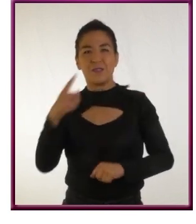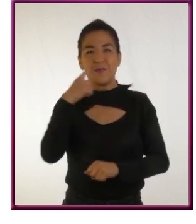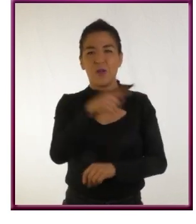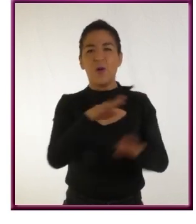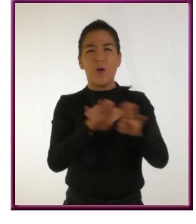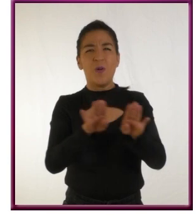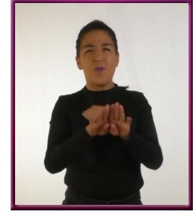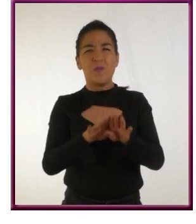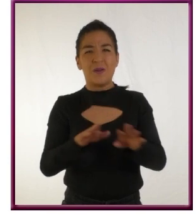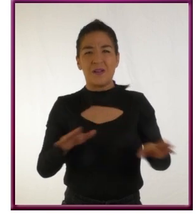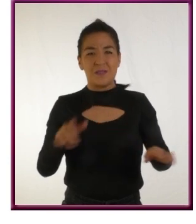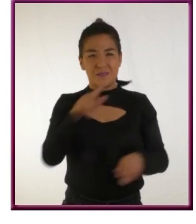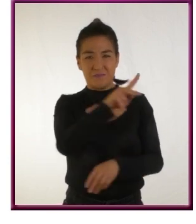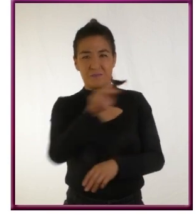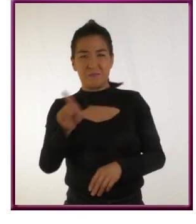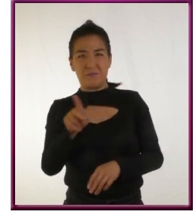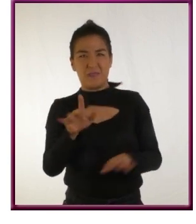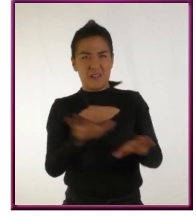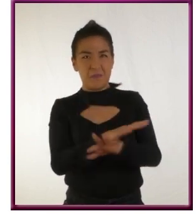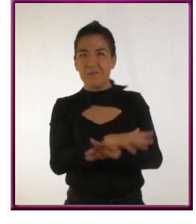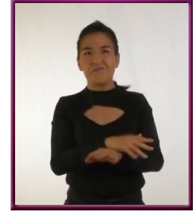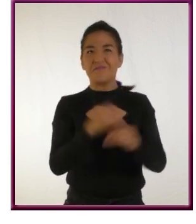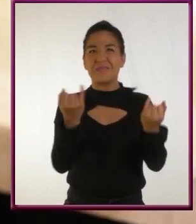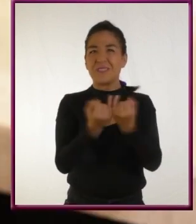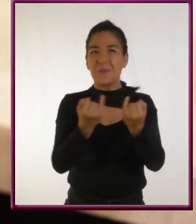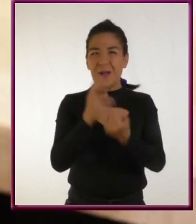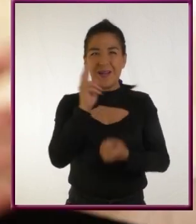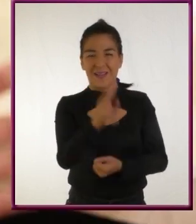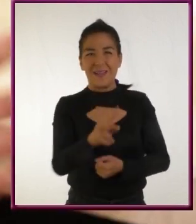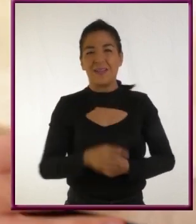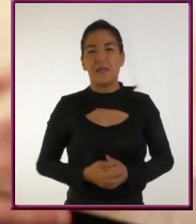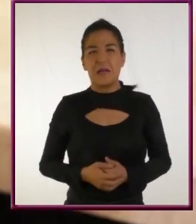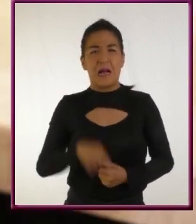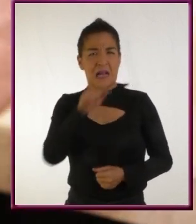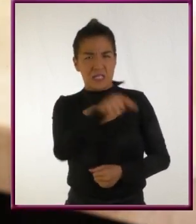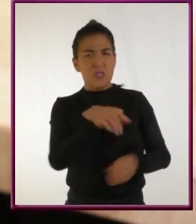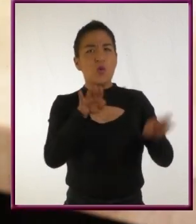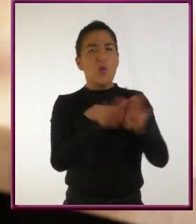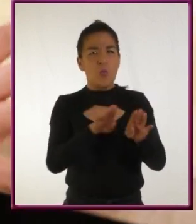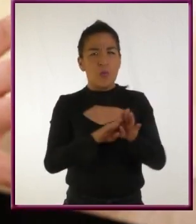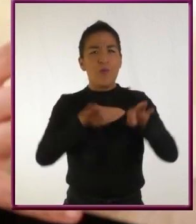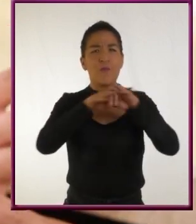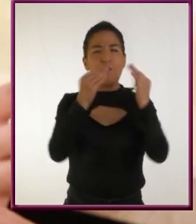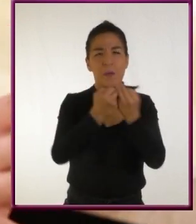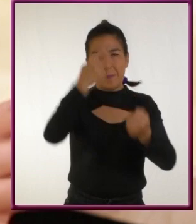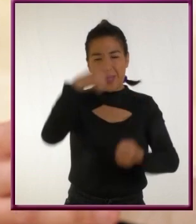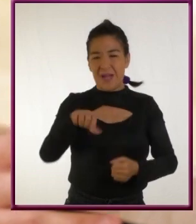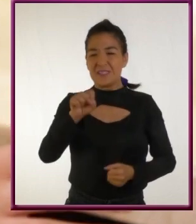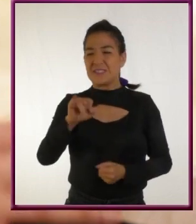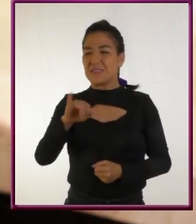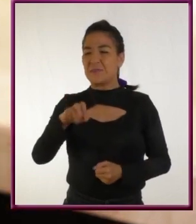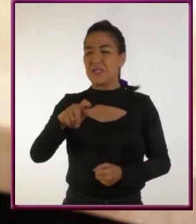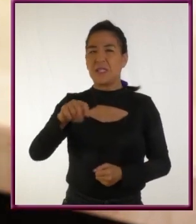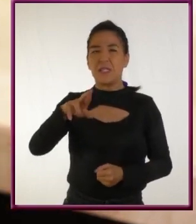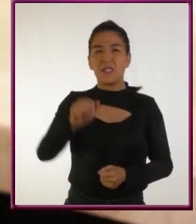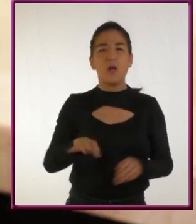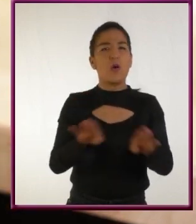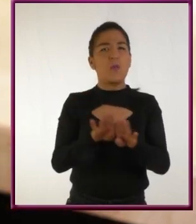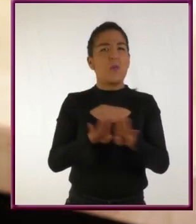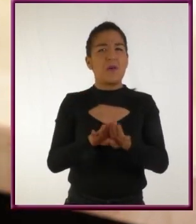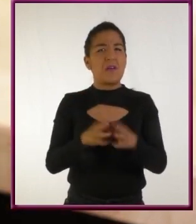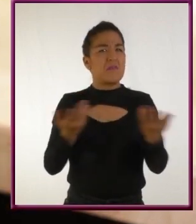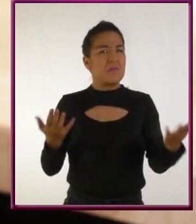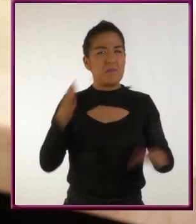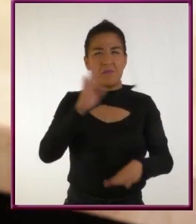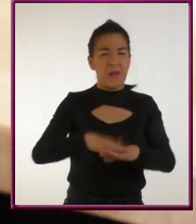final del lado derecho. ¿Se puede distinguir? No se puede distinguir. Y diríamos que esta es la forma en que la simetría se